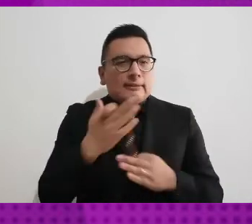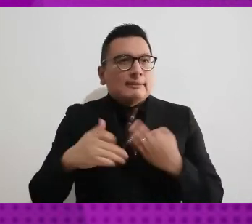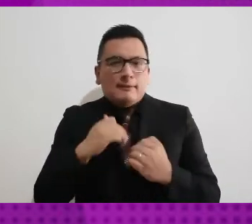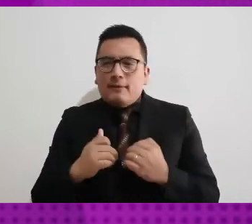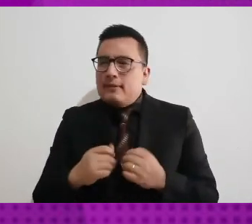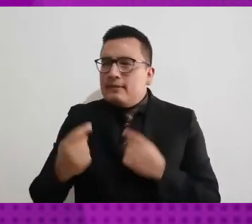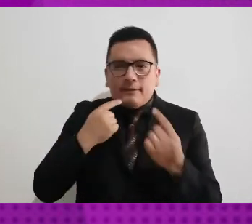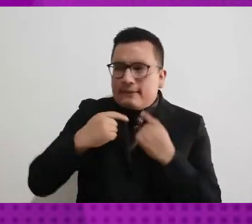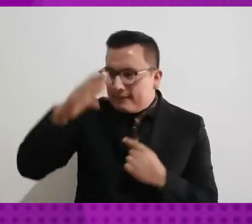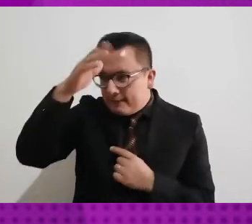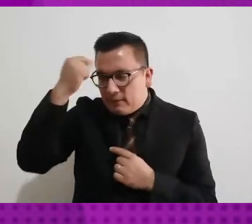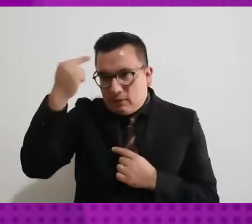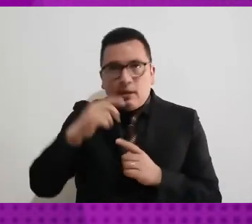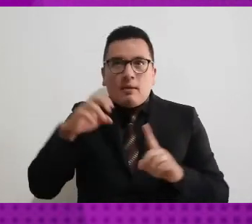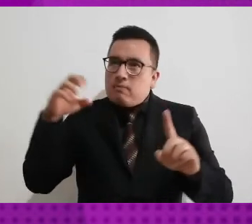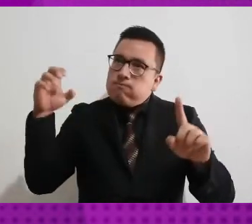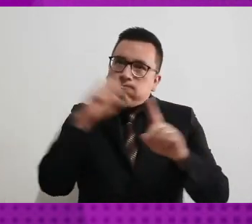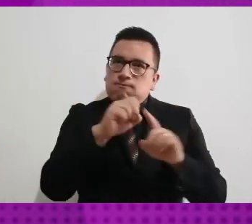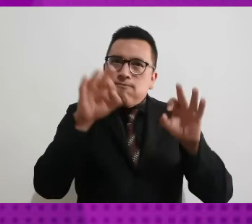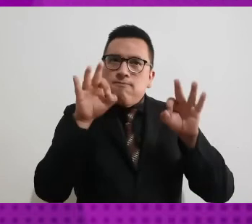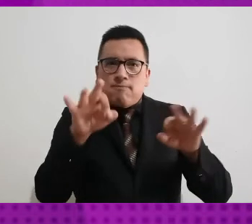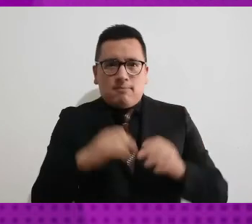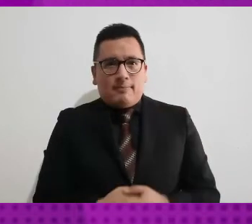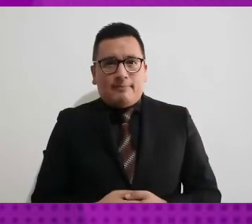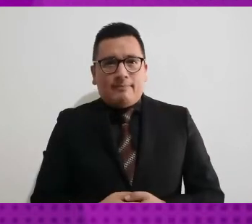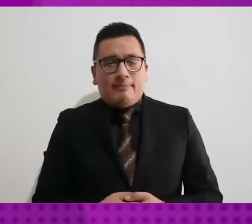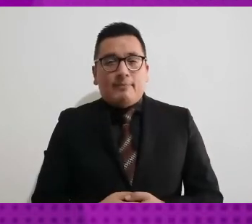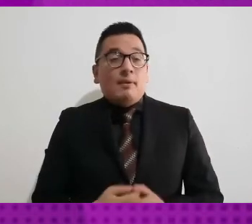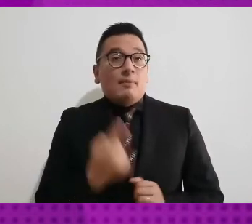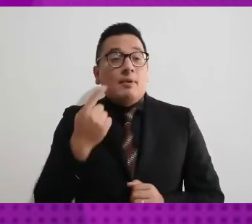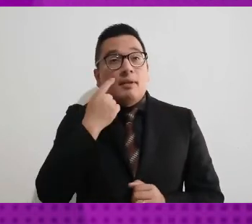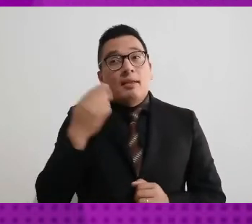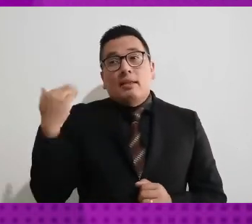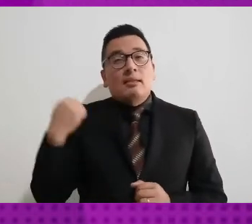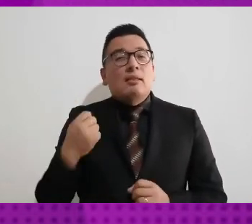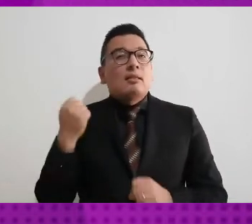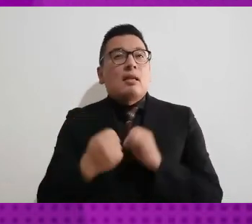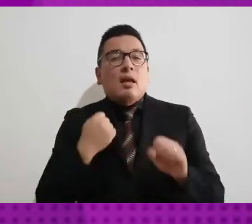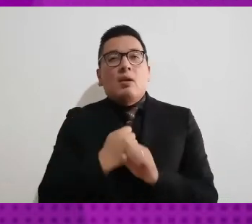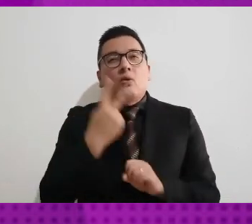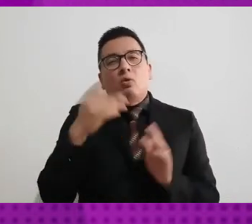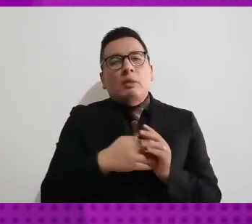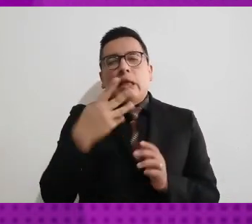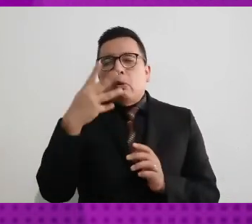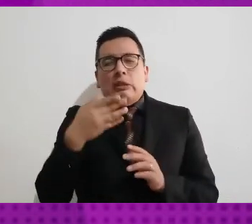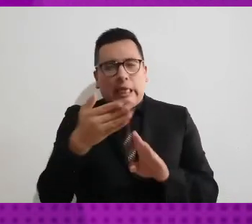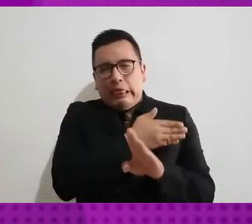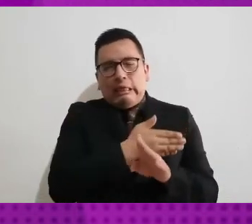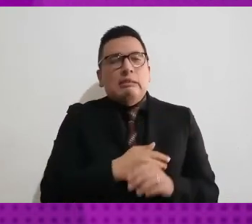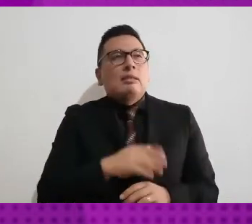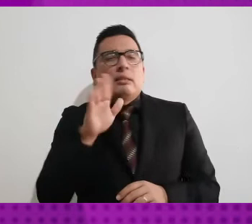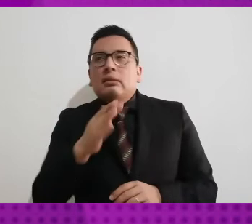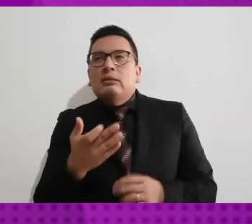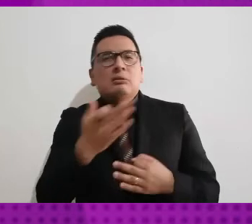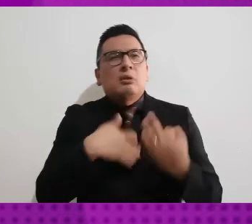de 2014, bueno, pues los temas electorales en el país avanzaban a distintas velocidades.